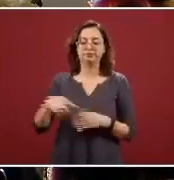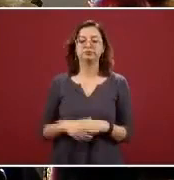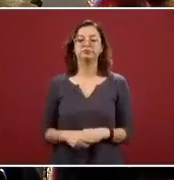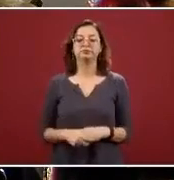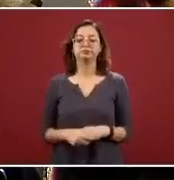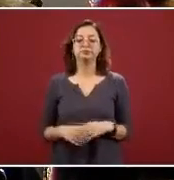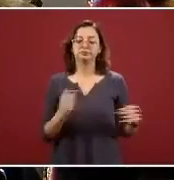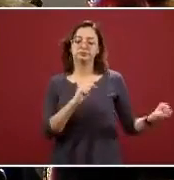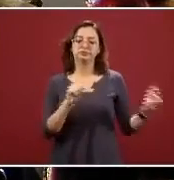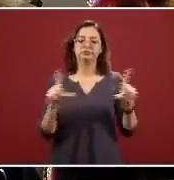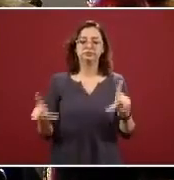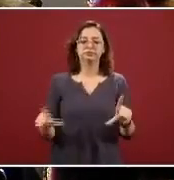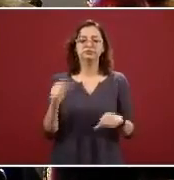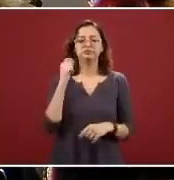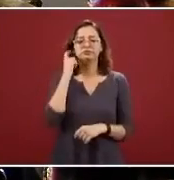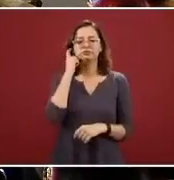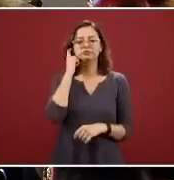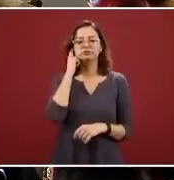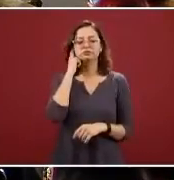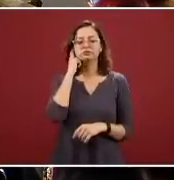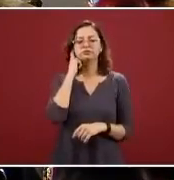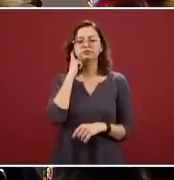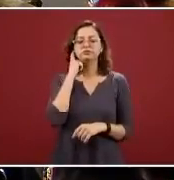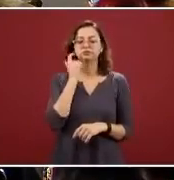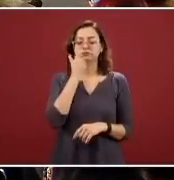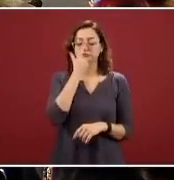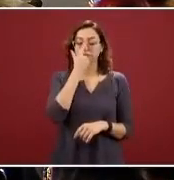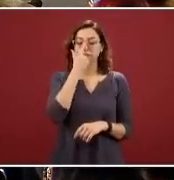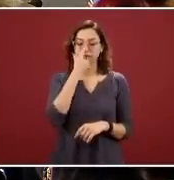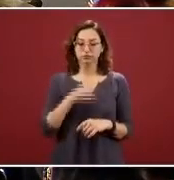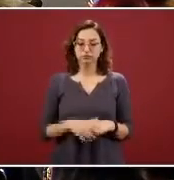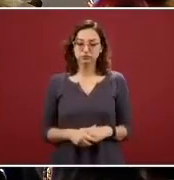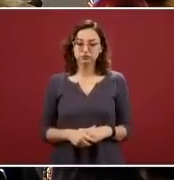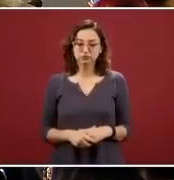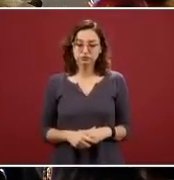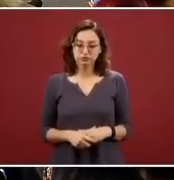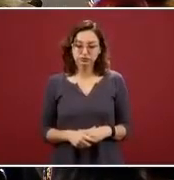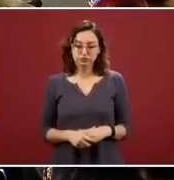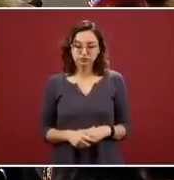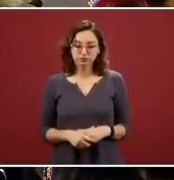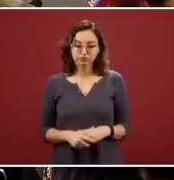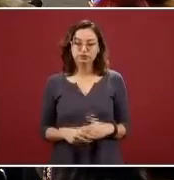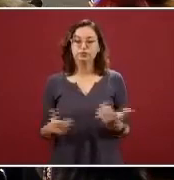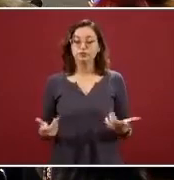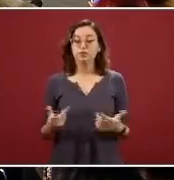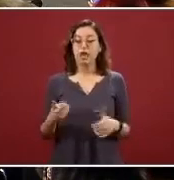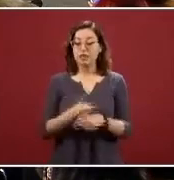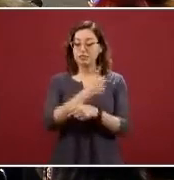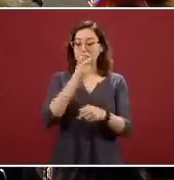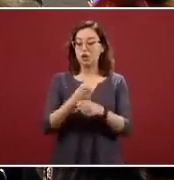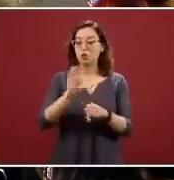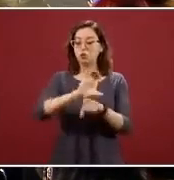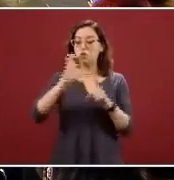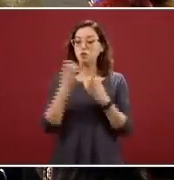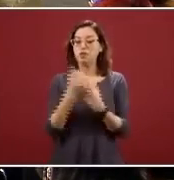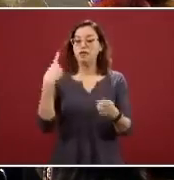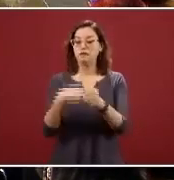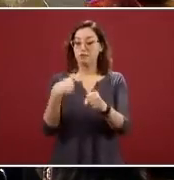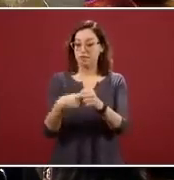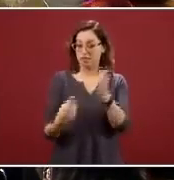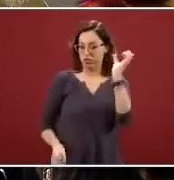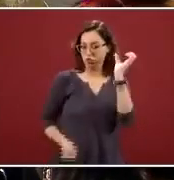pasa la siguiente, por favor. El objetivo, nosotros formamos un grupo de trabajo dentro del subcomité de enfermedades emergentes, un